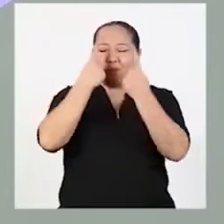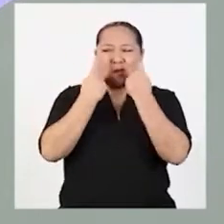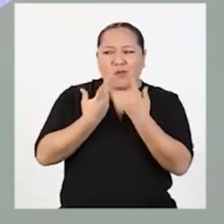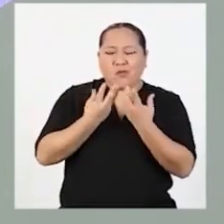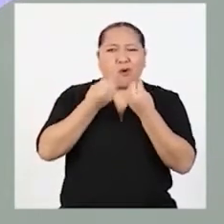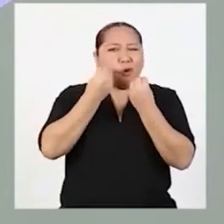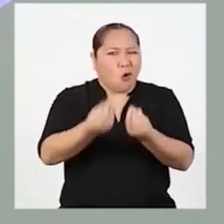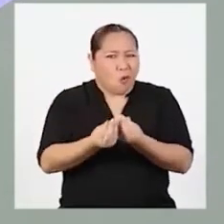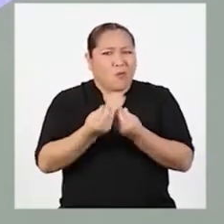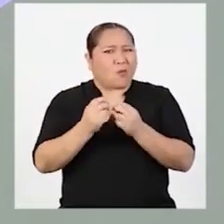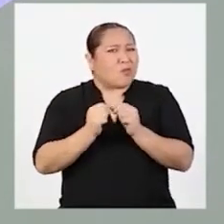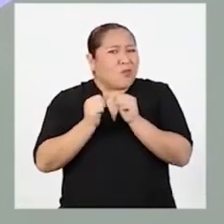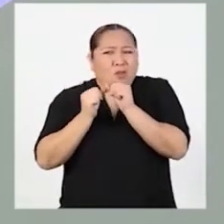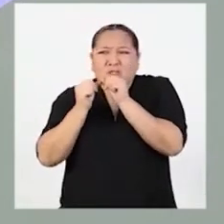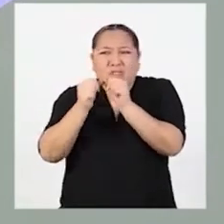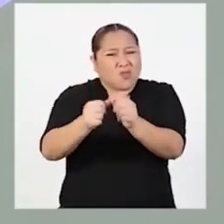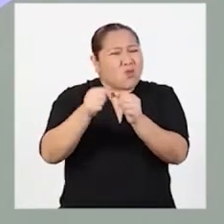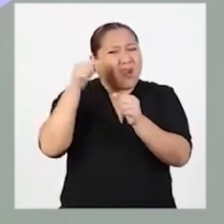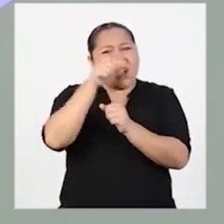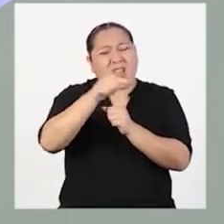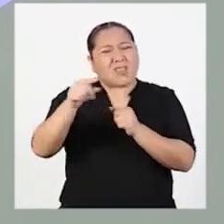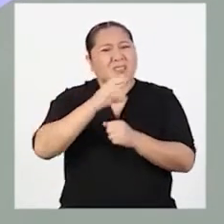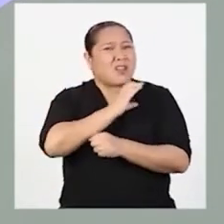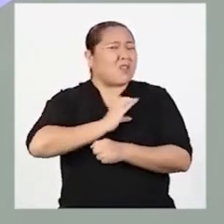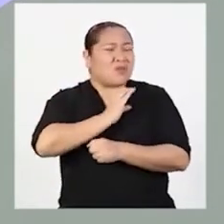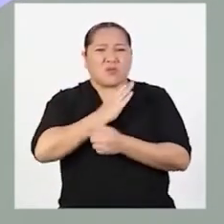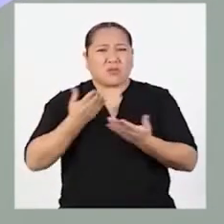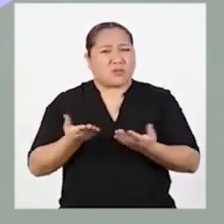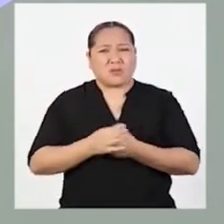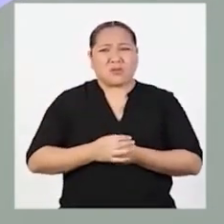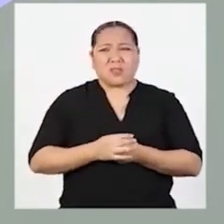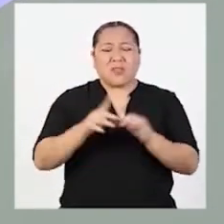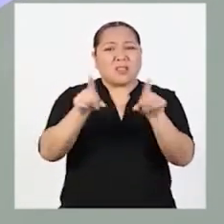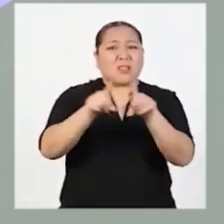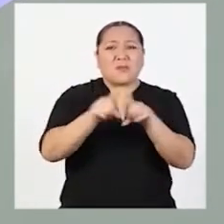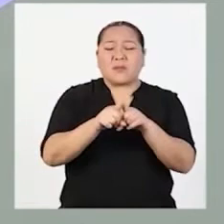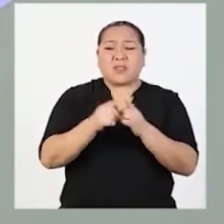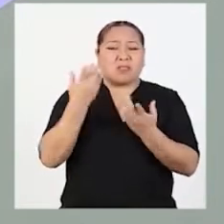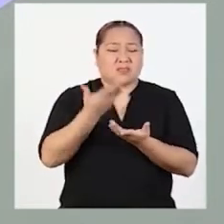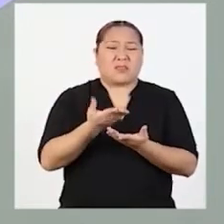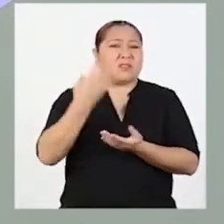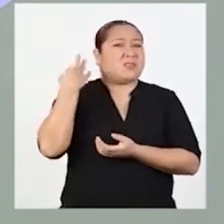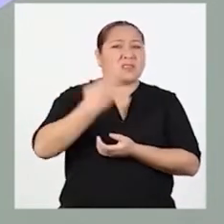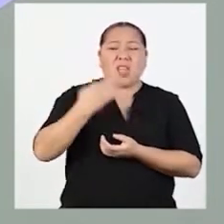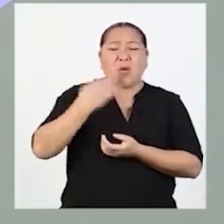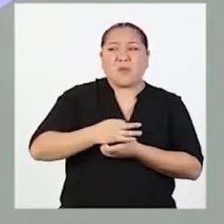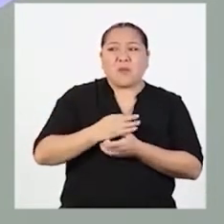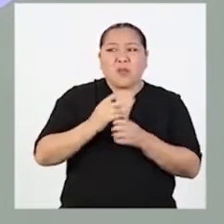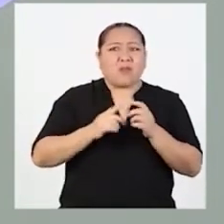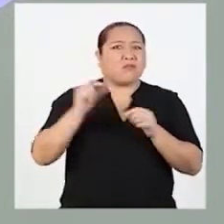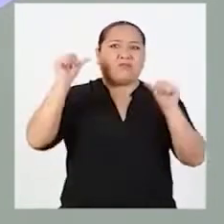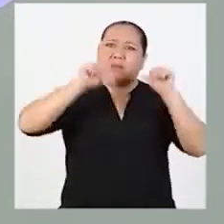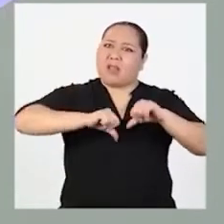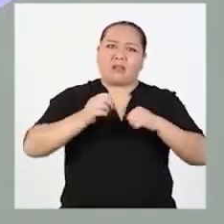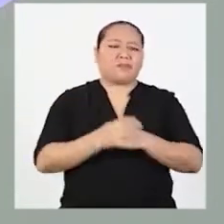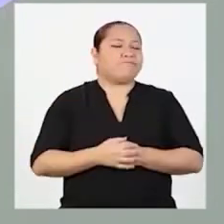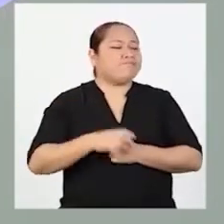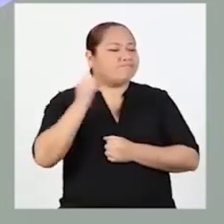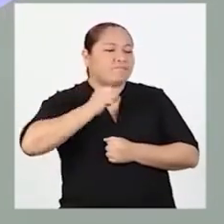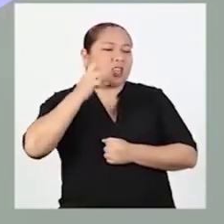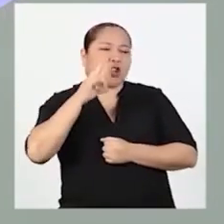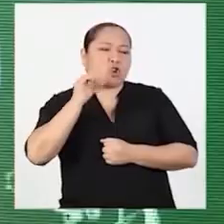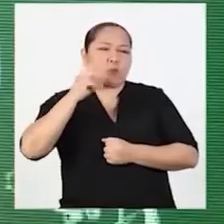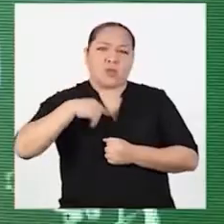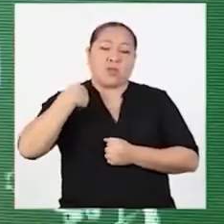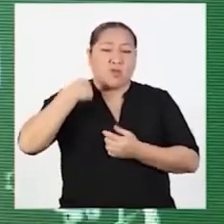Yo siempre me pregunto, ¿cómo puede todavía existir ese tipo de comportamientos? Además, es algo que siempre ha estado